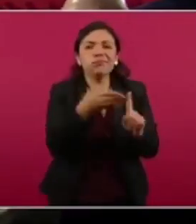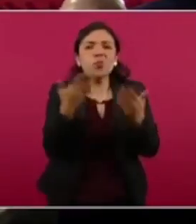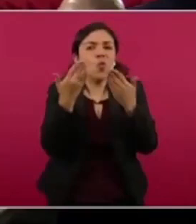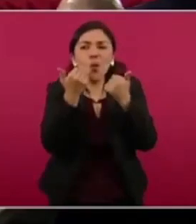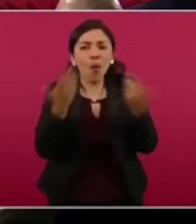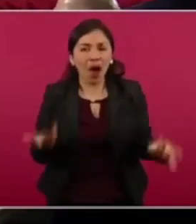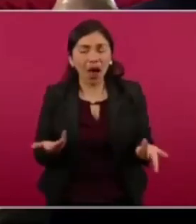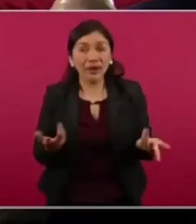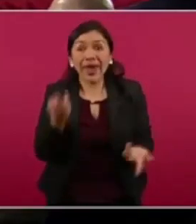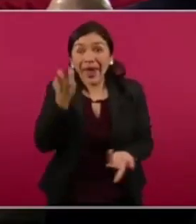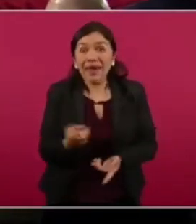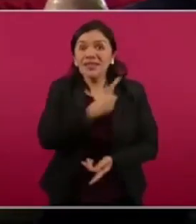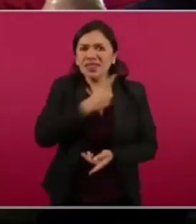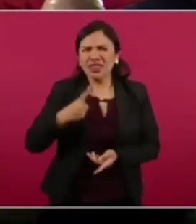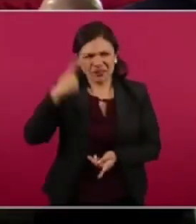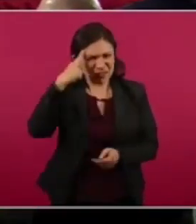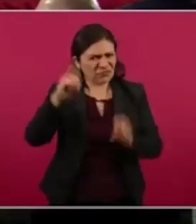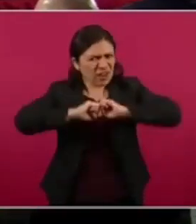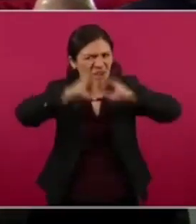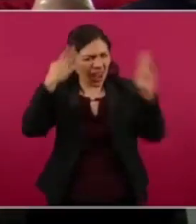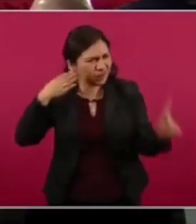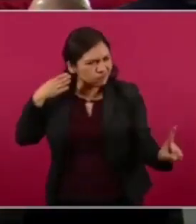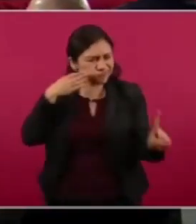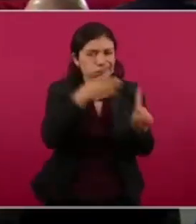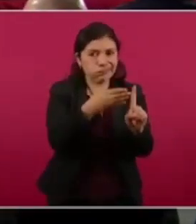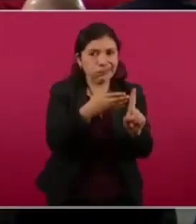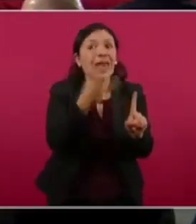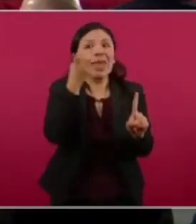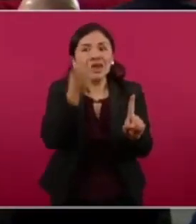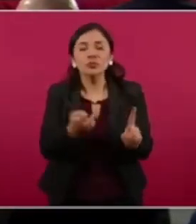Hay que tener posturas claras